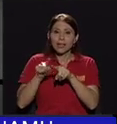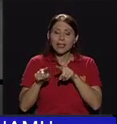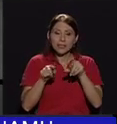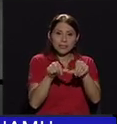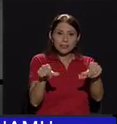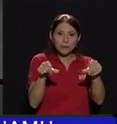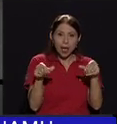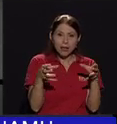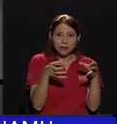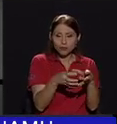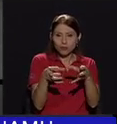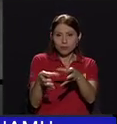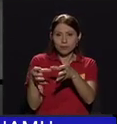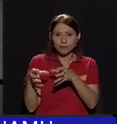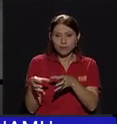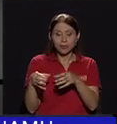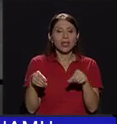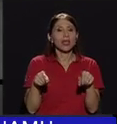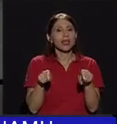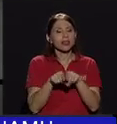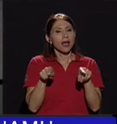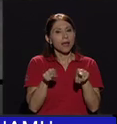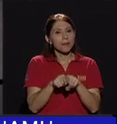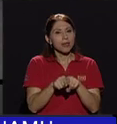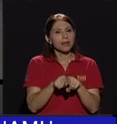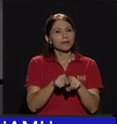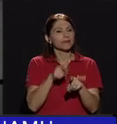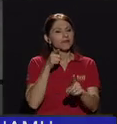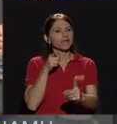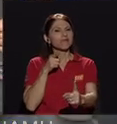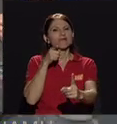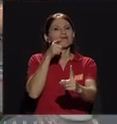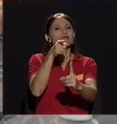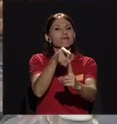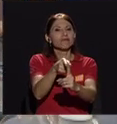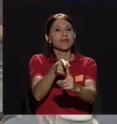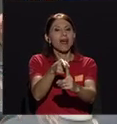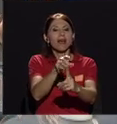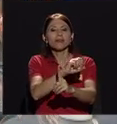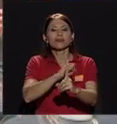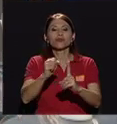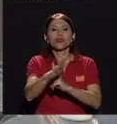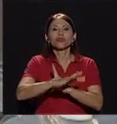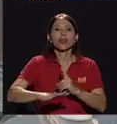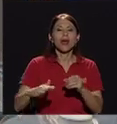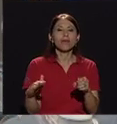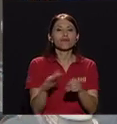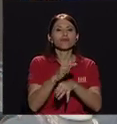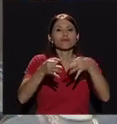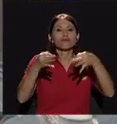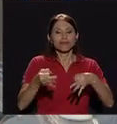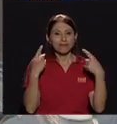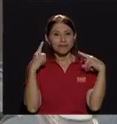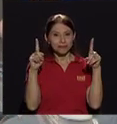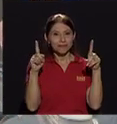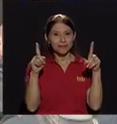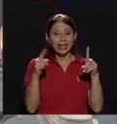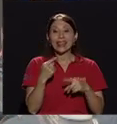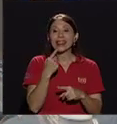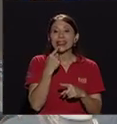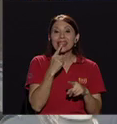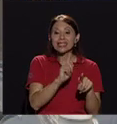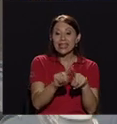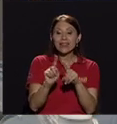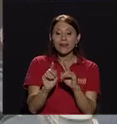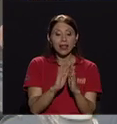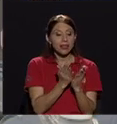y que también está dirigida a buscar una sociedad más integral. Conforme dicen